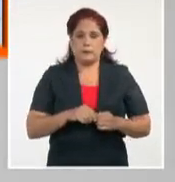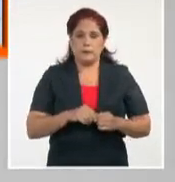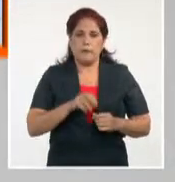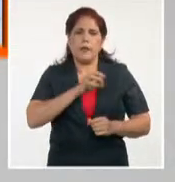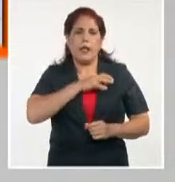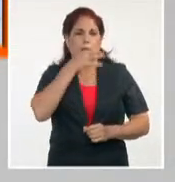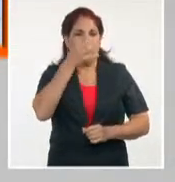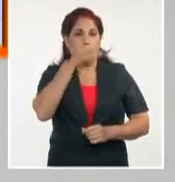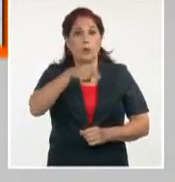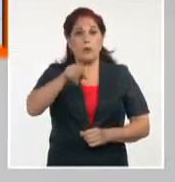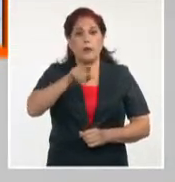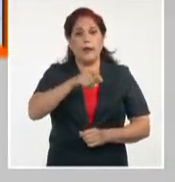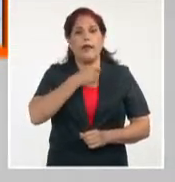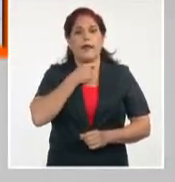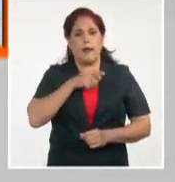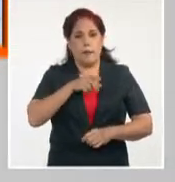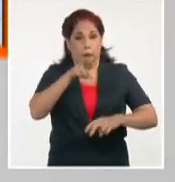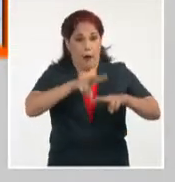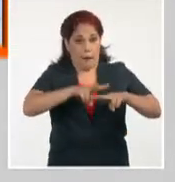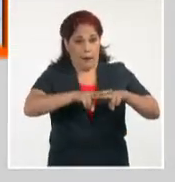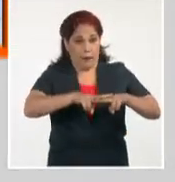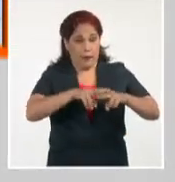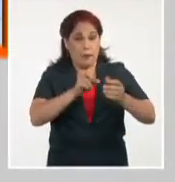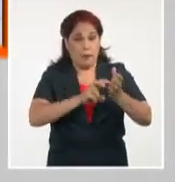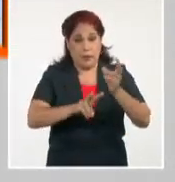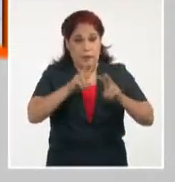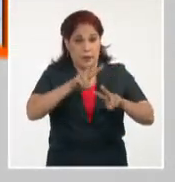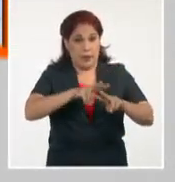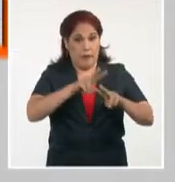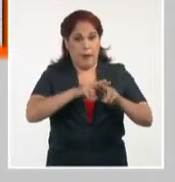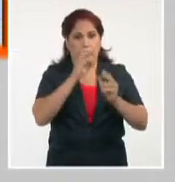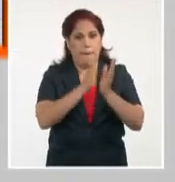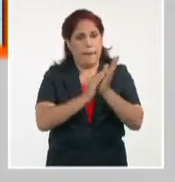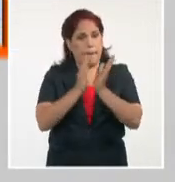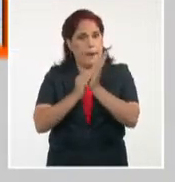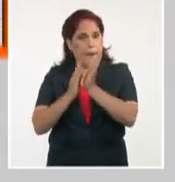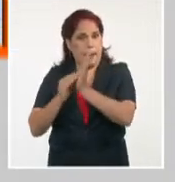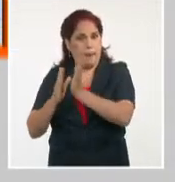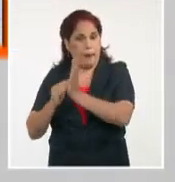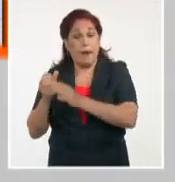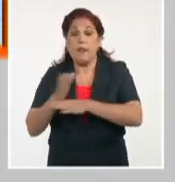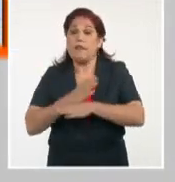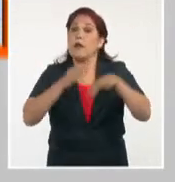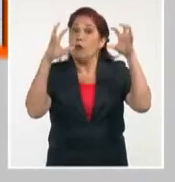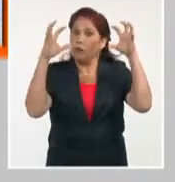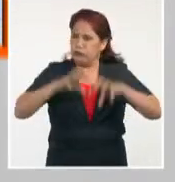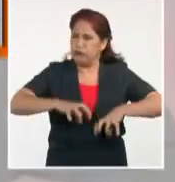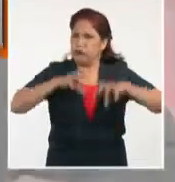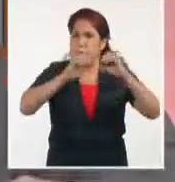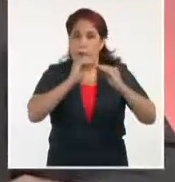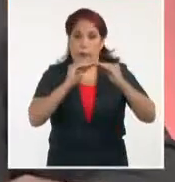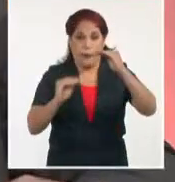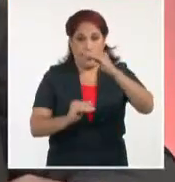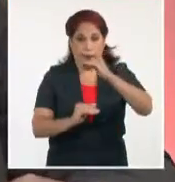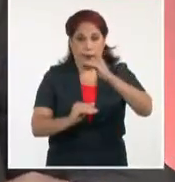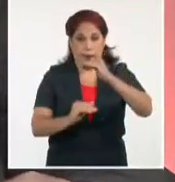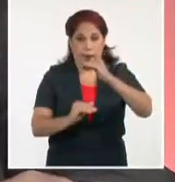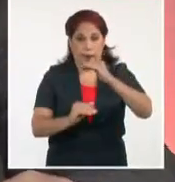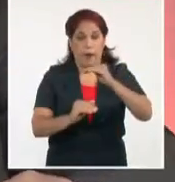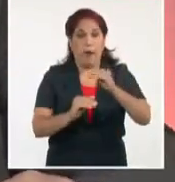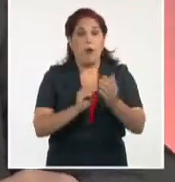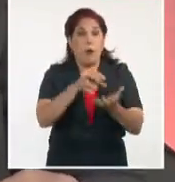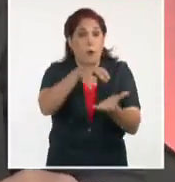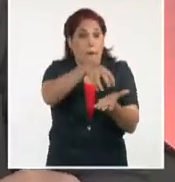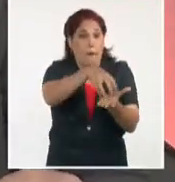cuando vamos a La Habana, provincia, durante todos los meses llovió por debajo de la media y solo en junio fue que